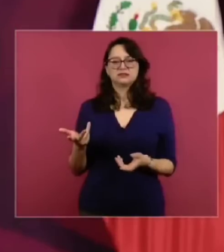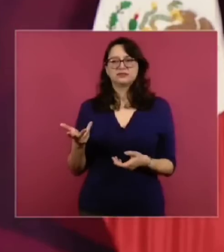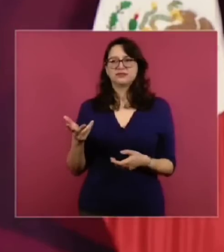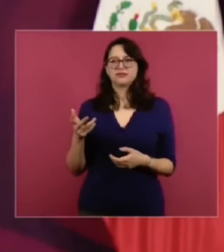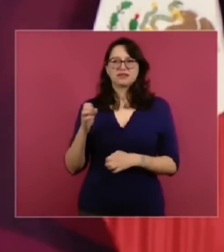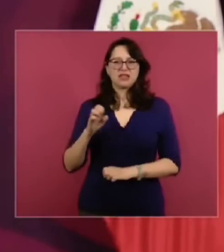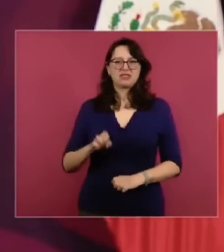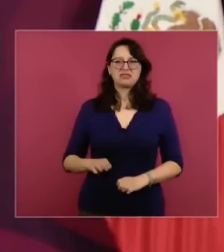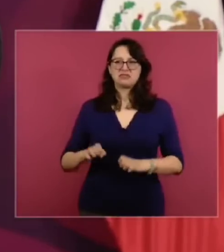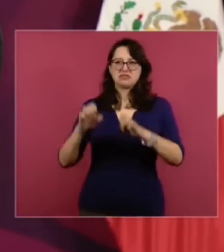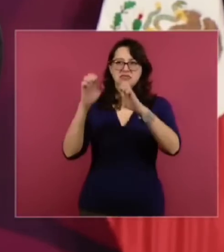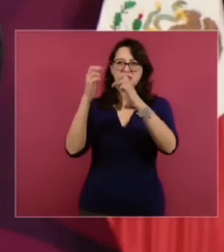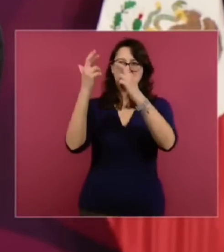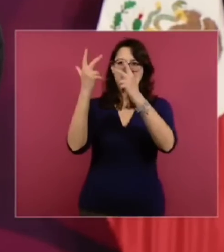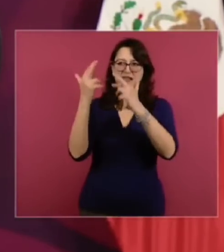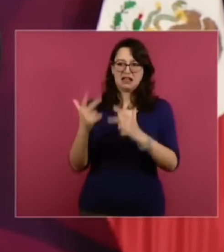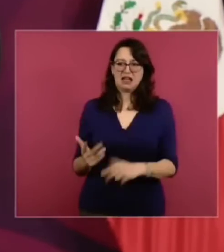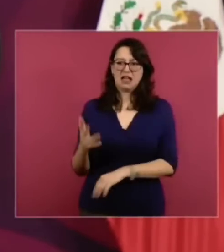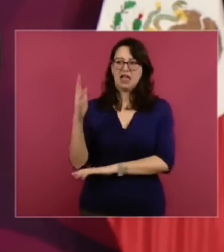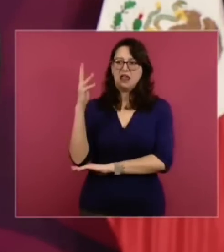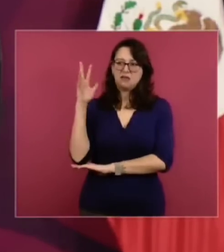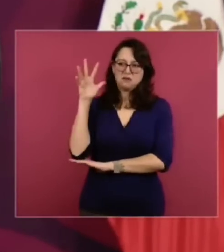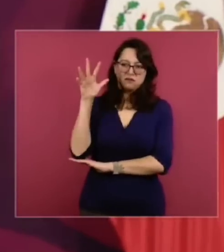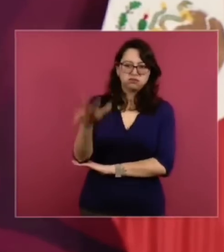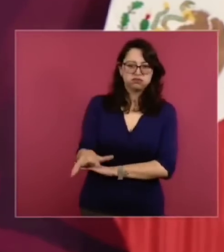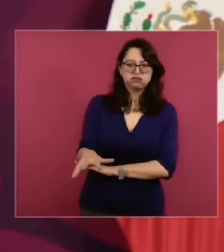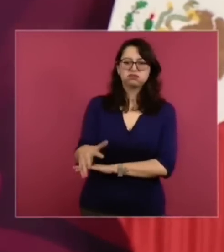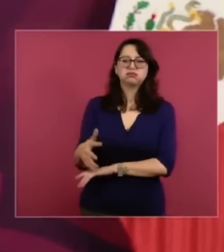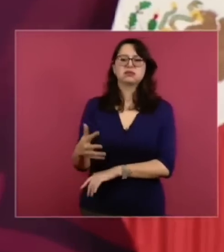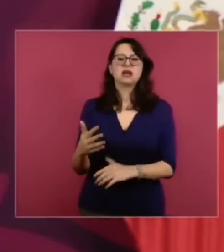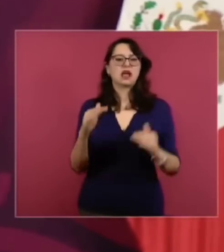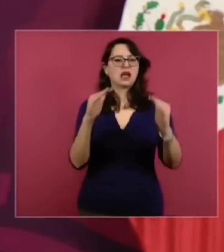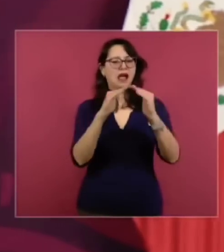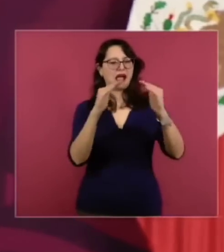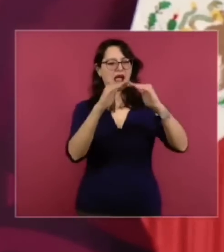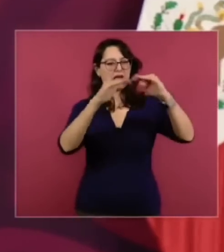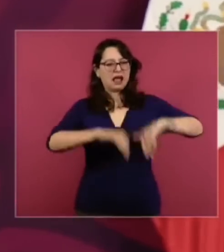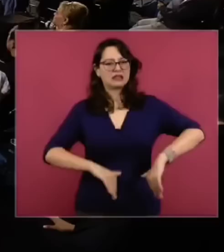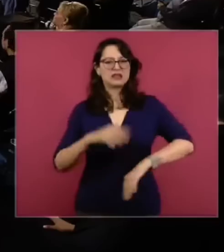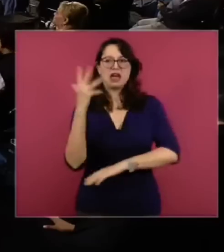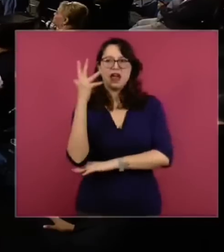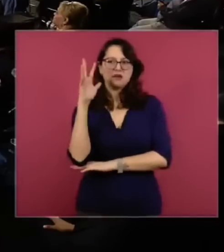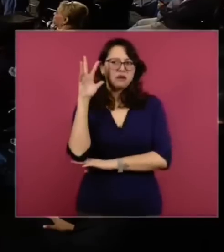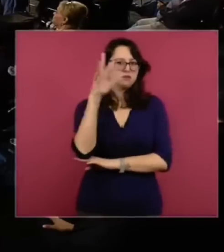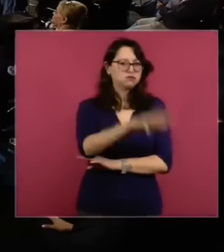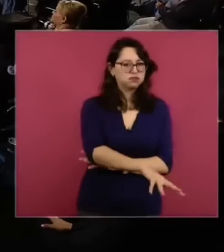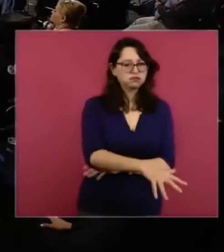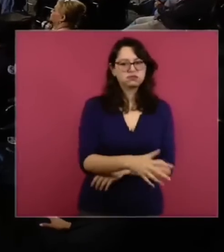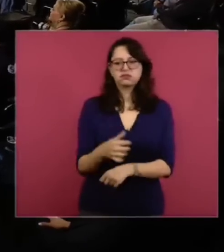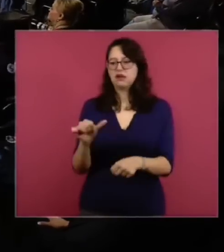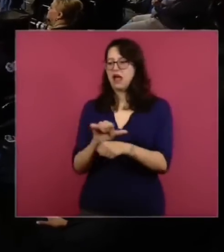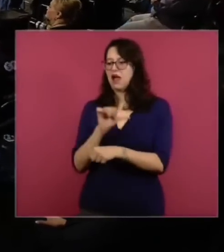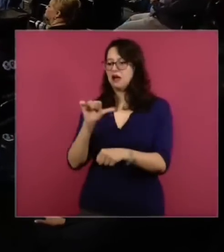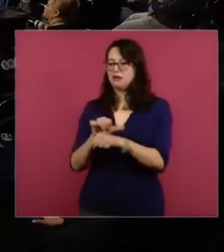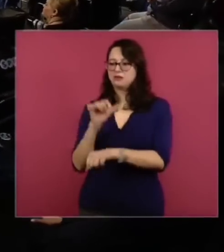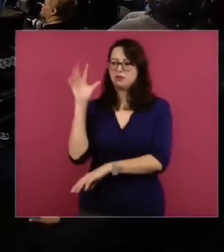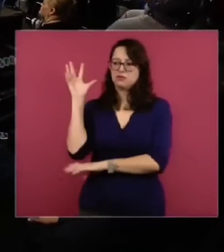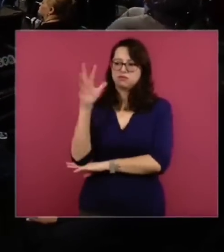edificios encima de viviendas encima de vehículos los postes de